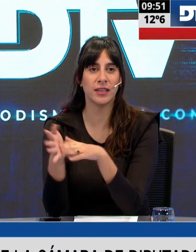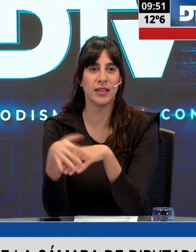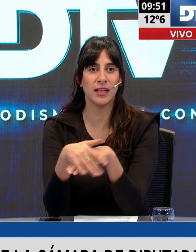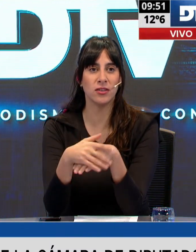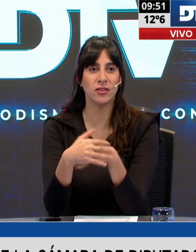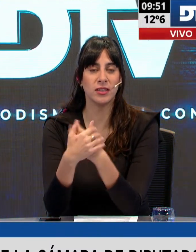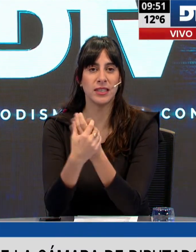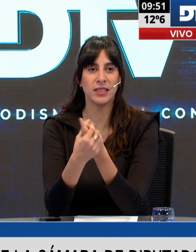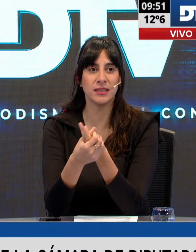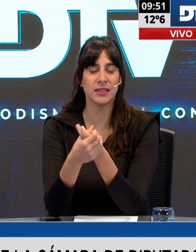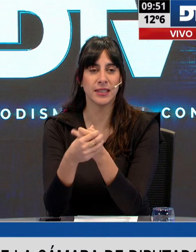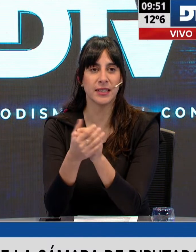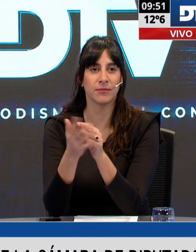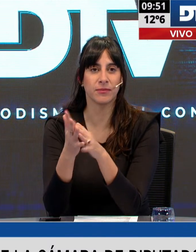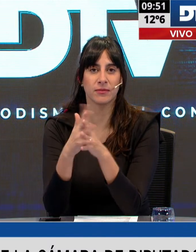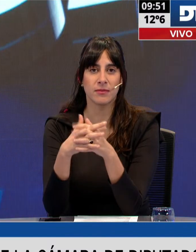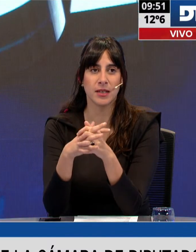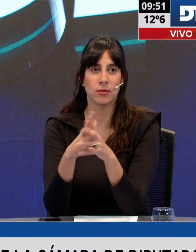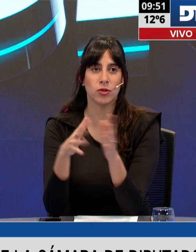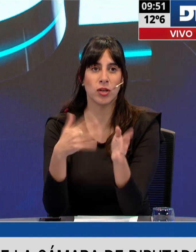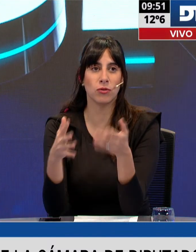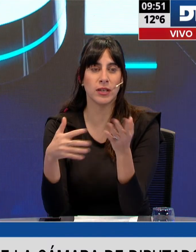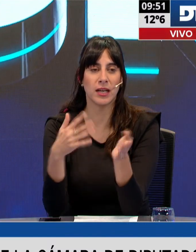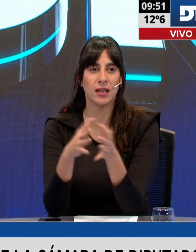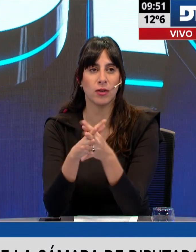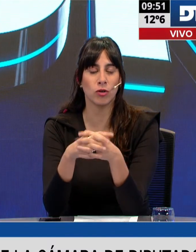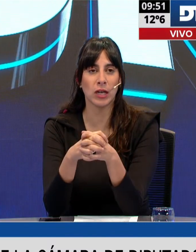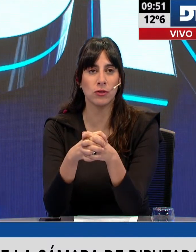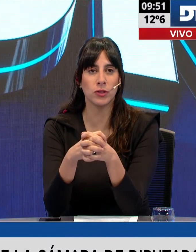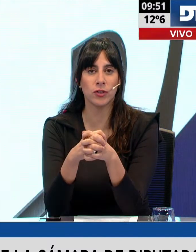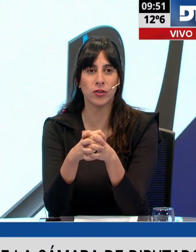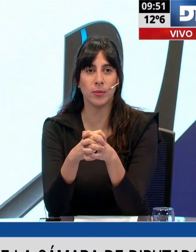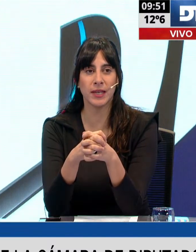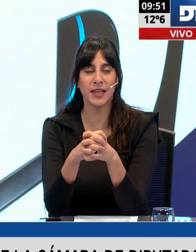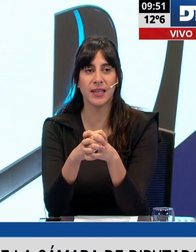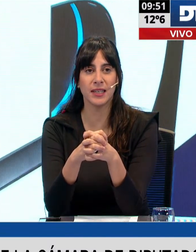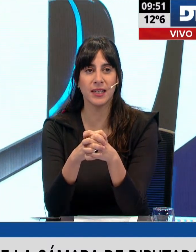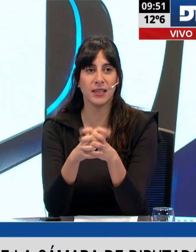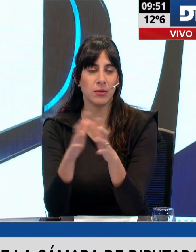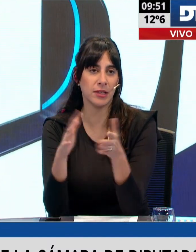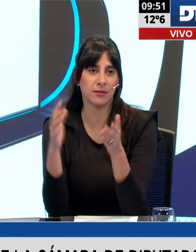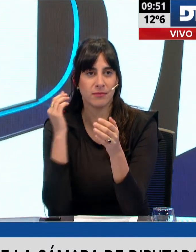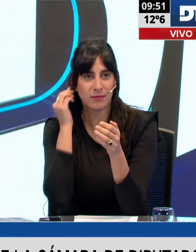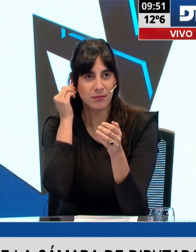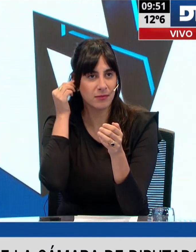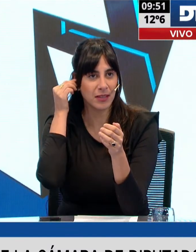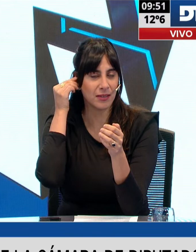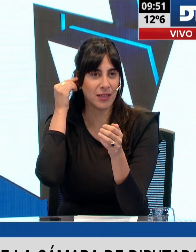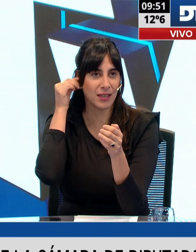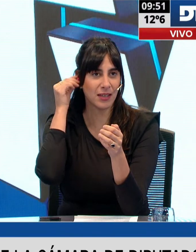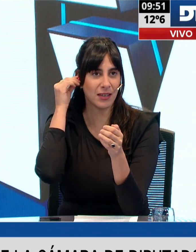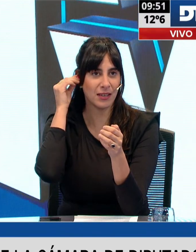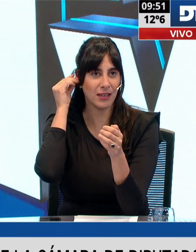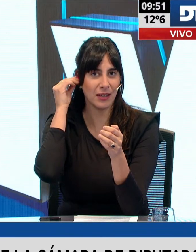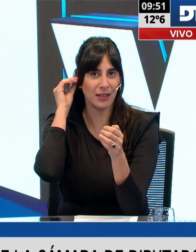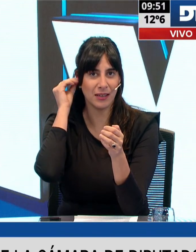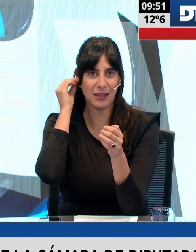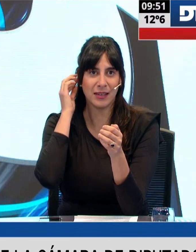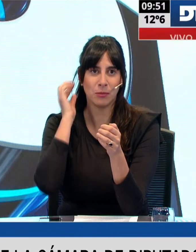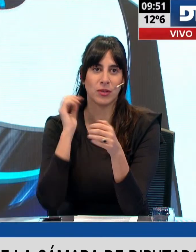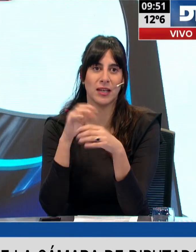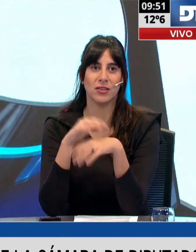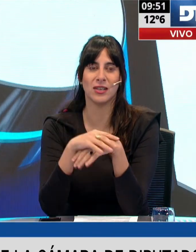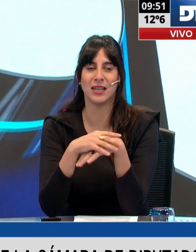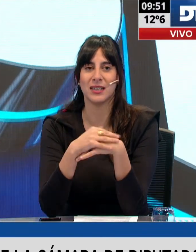nuevos legisladores, Claro. escuchó algún que otro homenaje y bueno, se tenía que ir